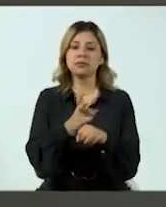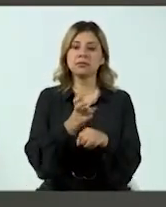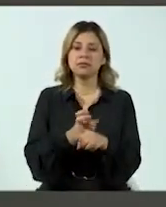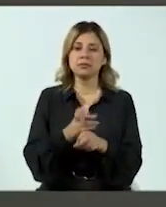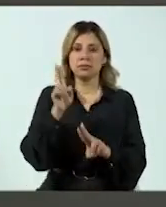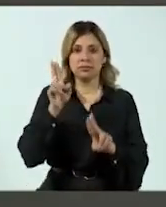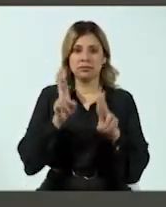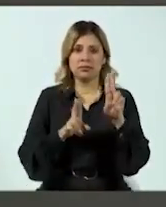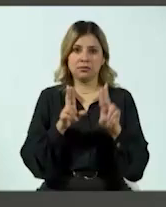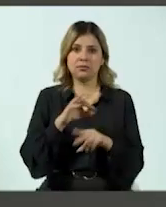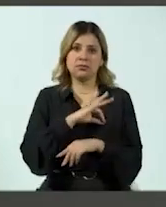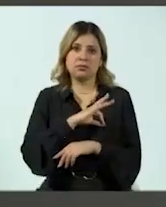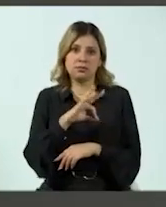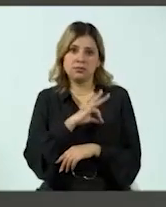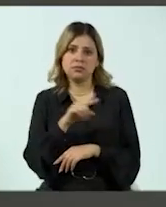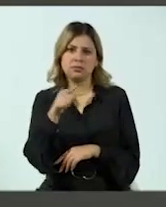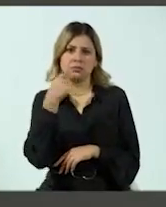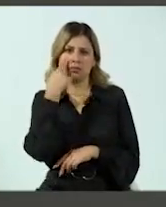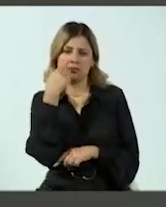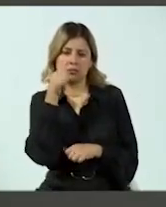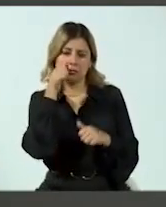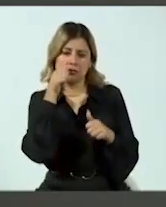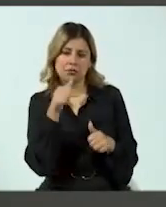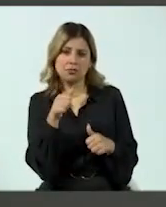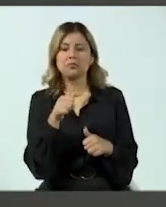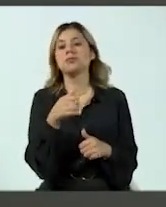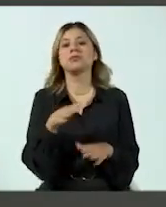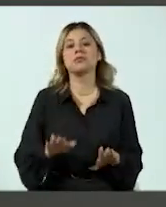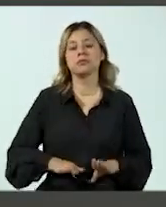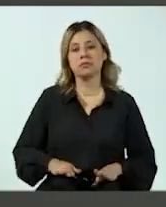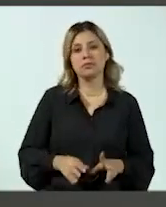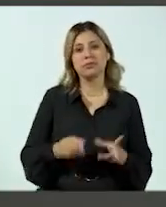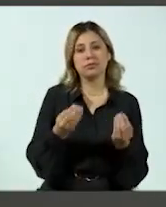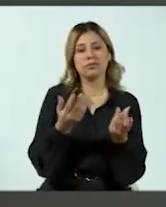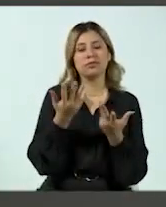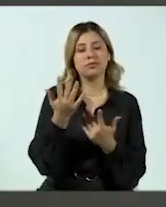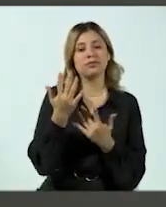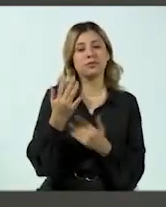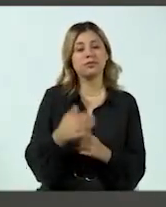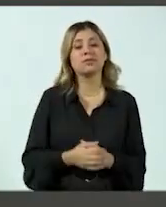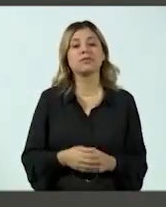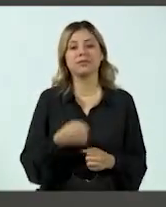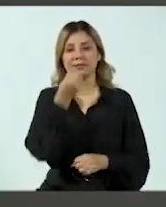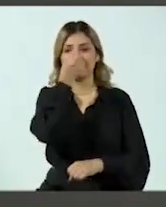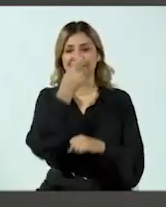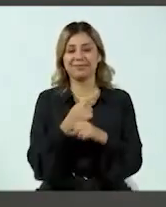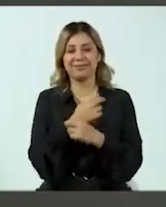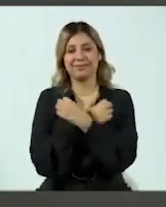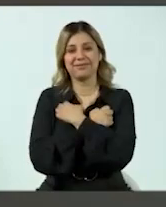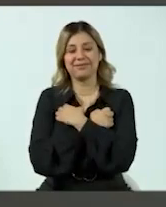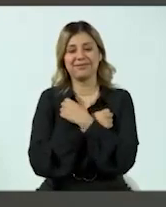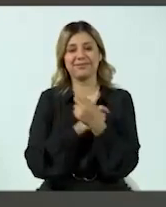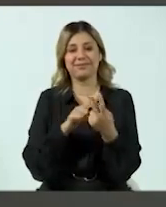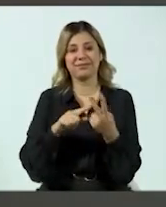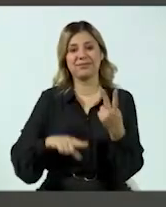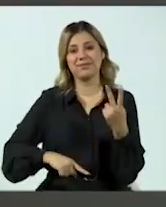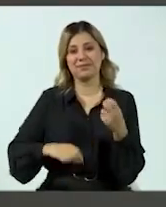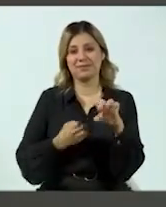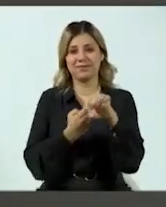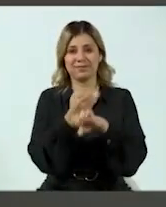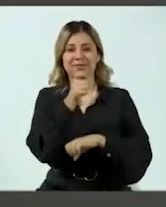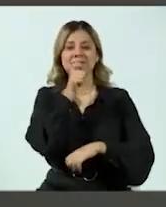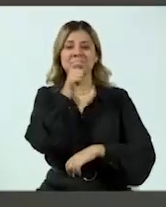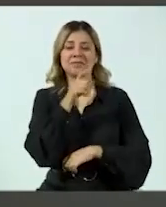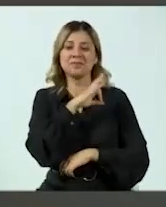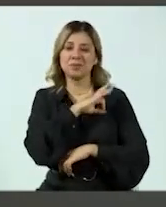participar y y a que nos muestre su talento porque estamos en verdad muy deseosos desde la Secretaría de Educación el gobierno del Estado de Jalisco